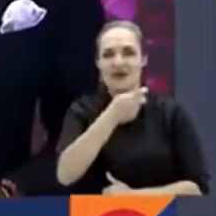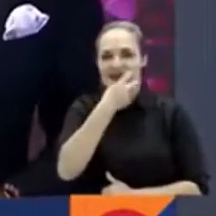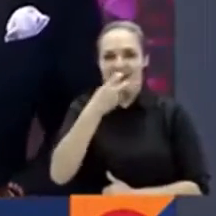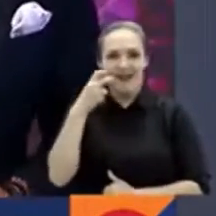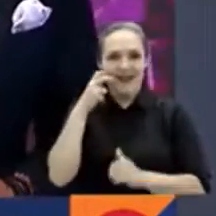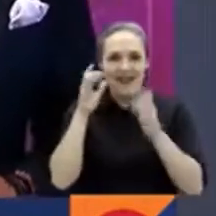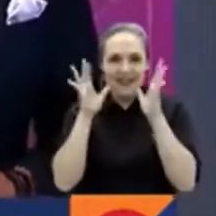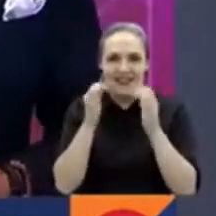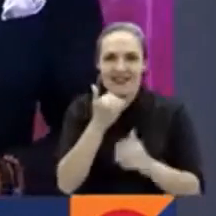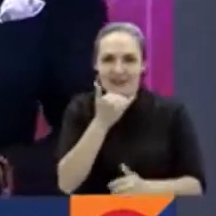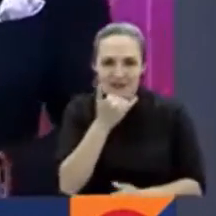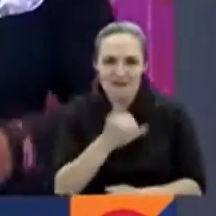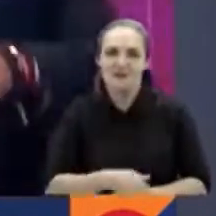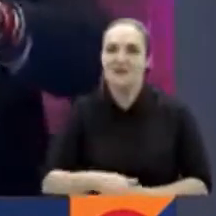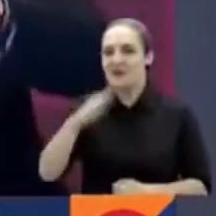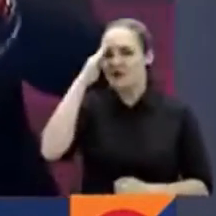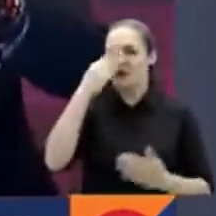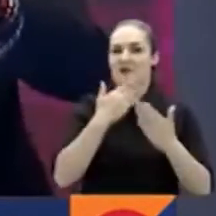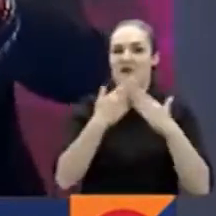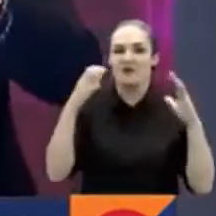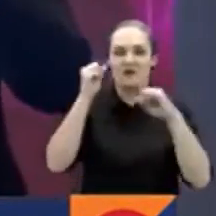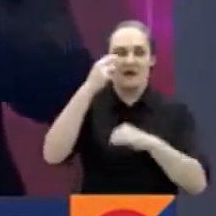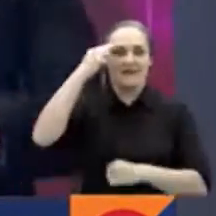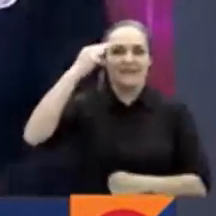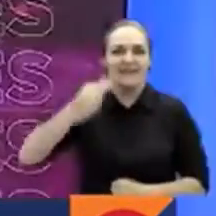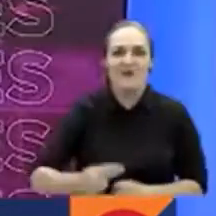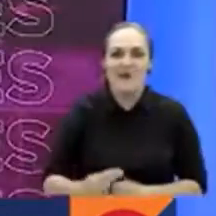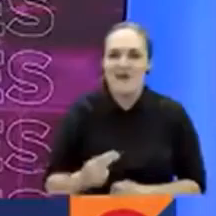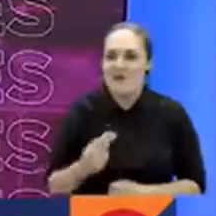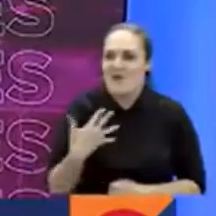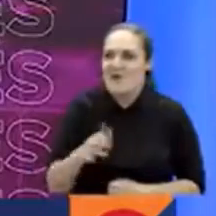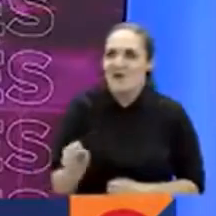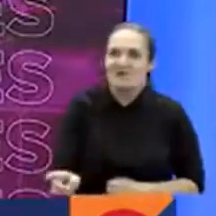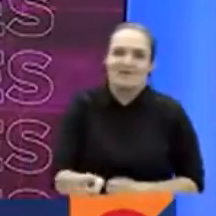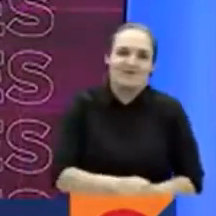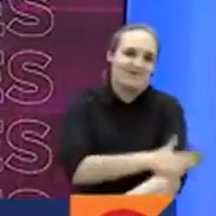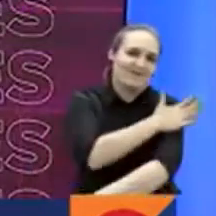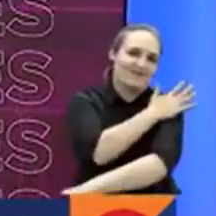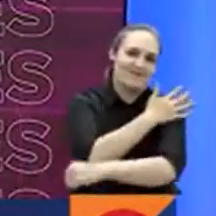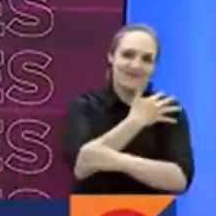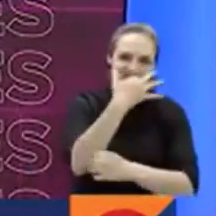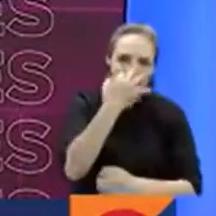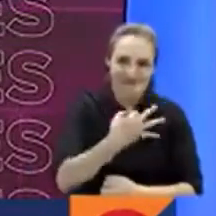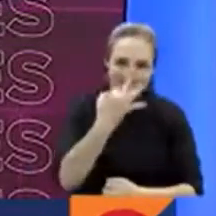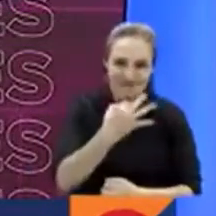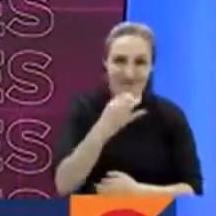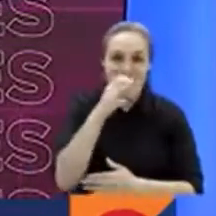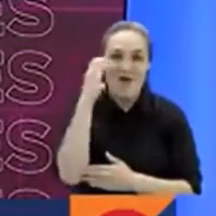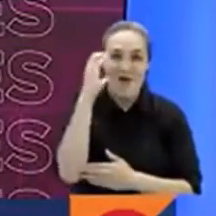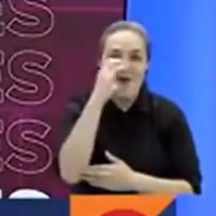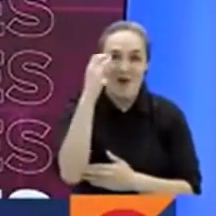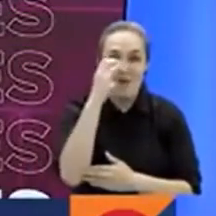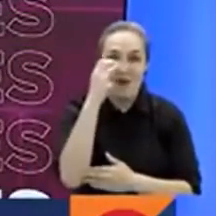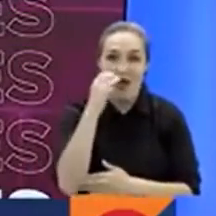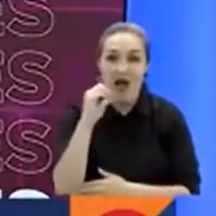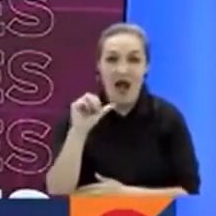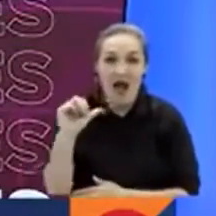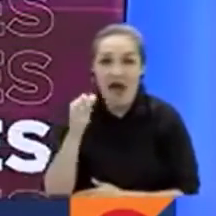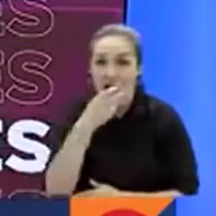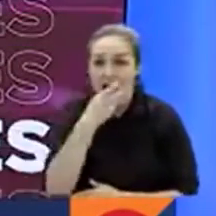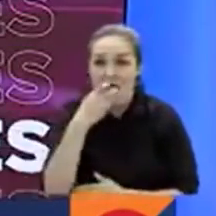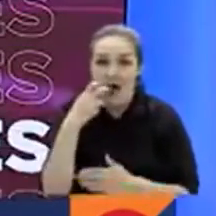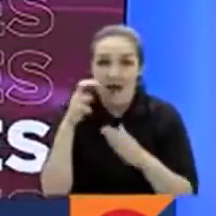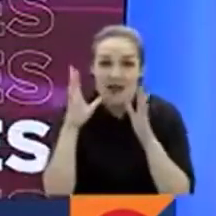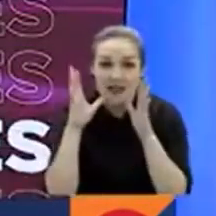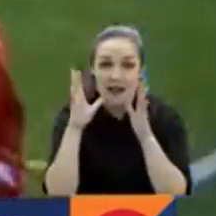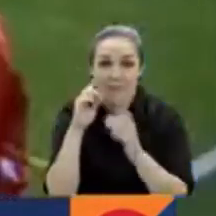hoy. Damaris, muy buenas noches. Es algo histórico, es algo realmente fantástico lo que está pasando en nuestro país, porque Linda Caicedo se